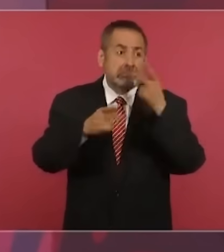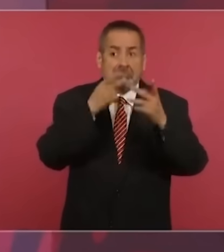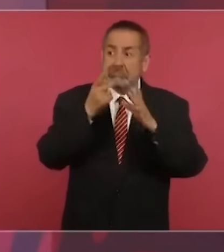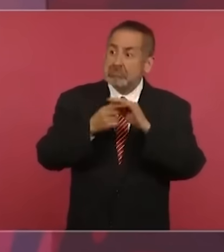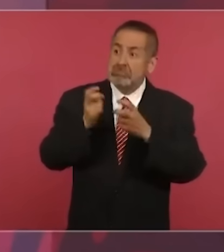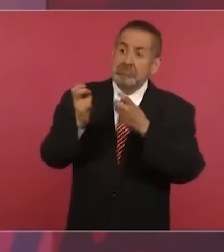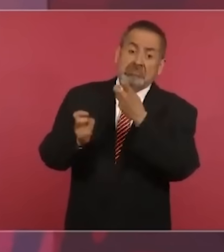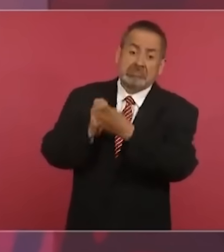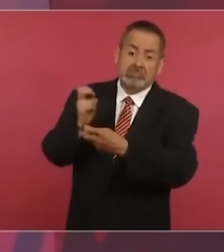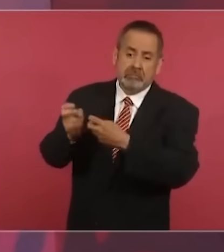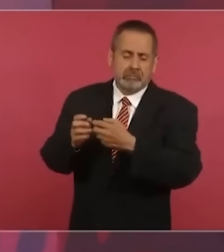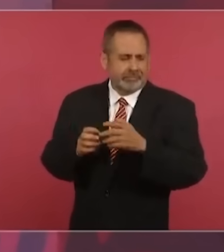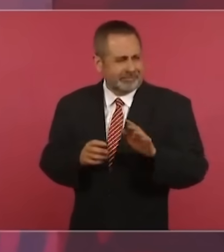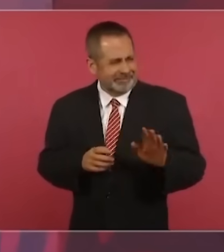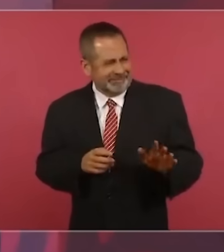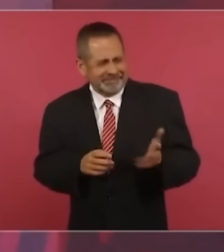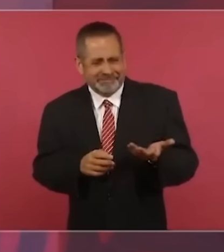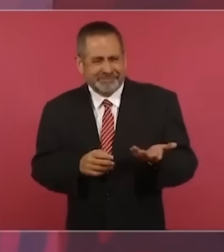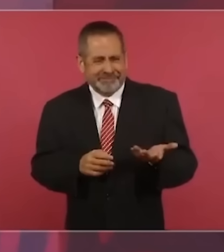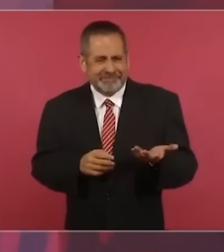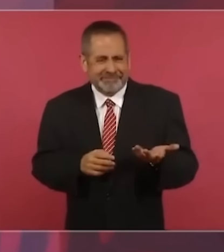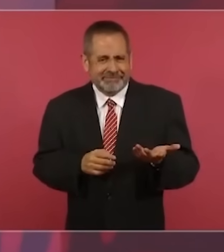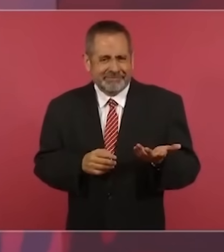ni siquiera